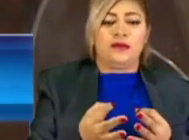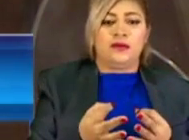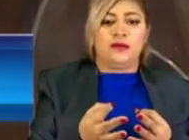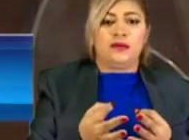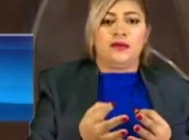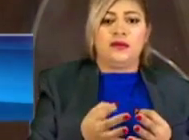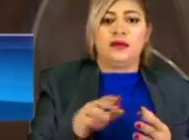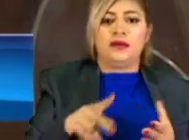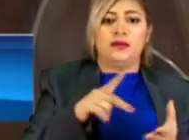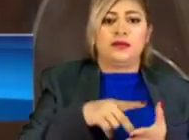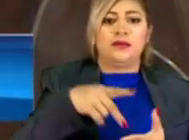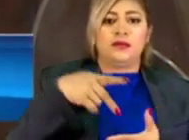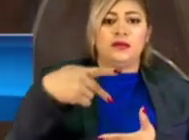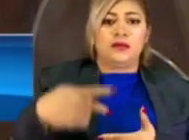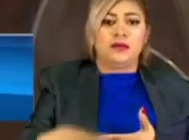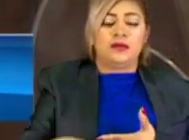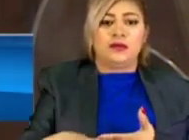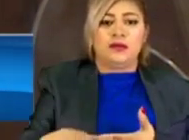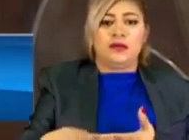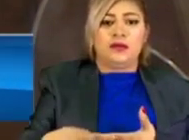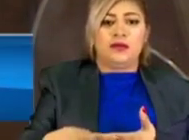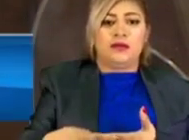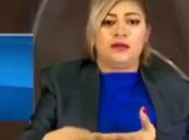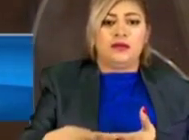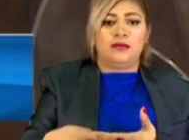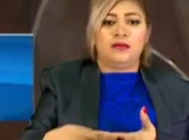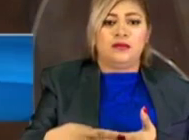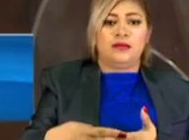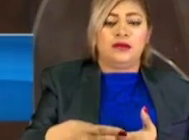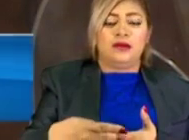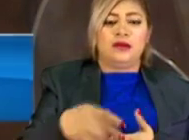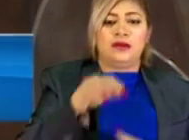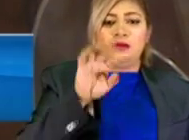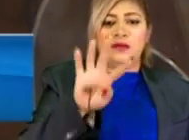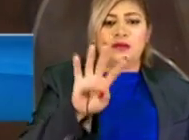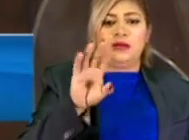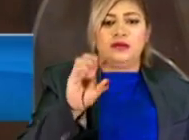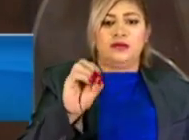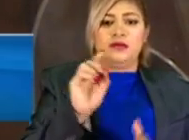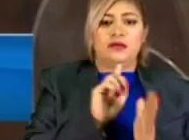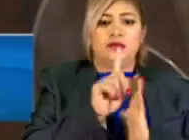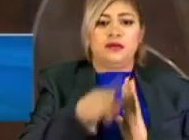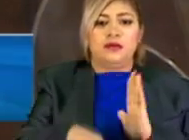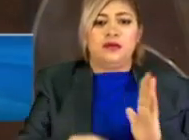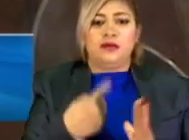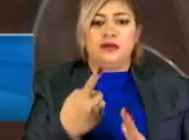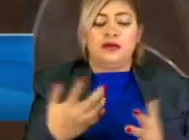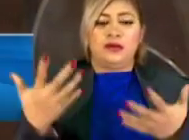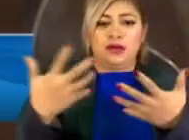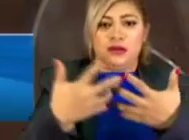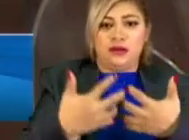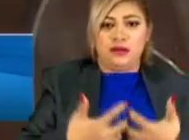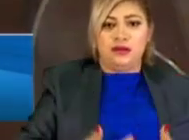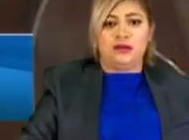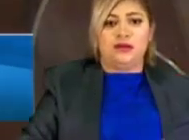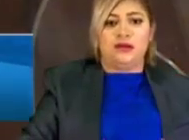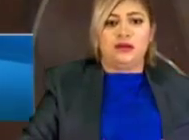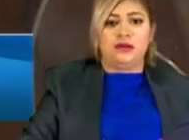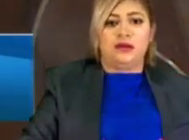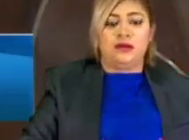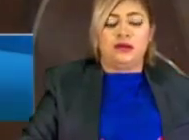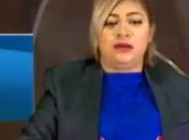Este programa incluye una capacitación de 40 horas de gestión empresarial,